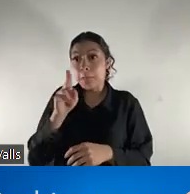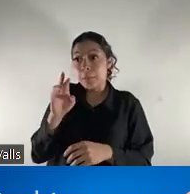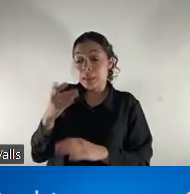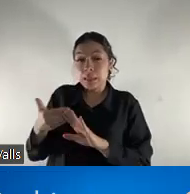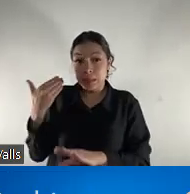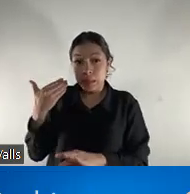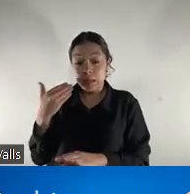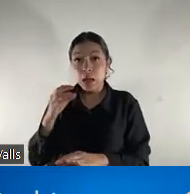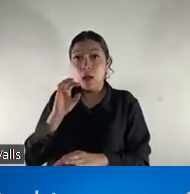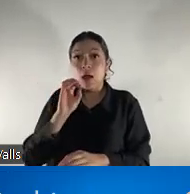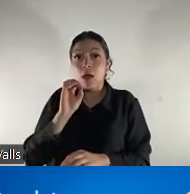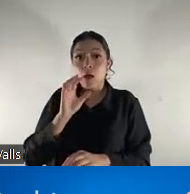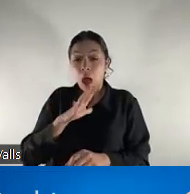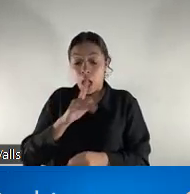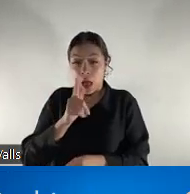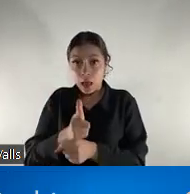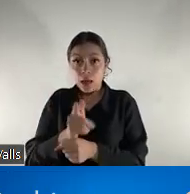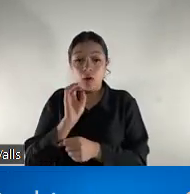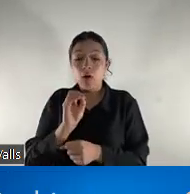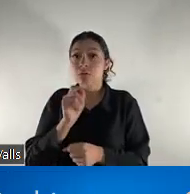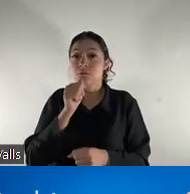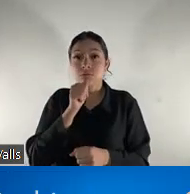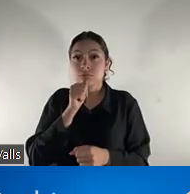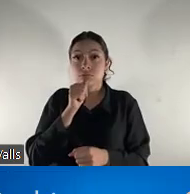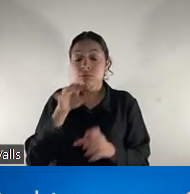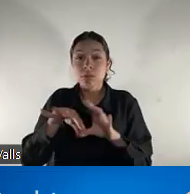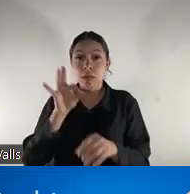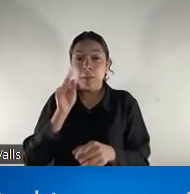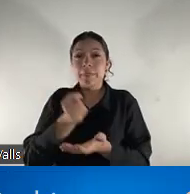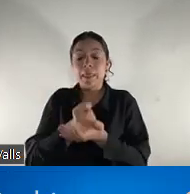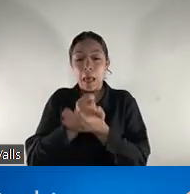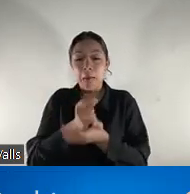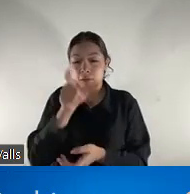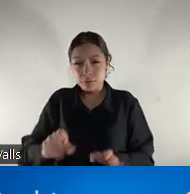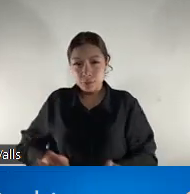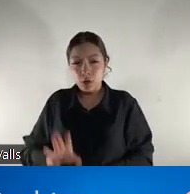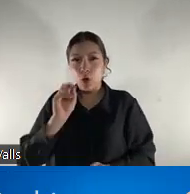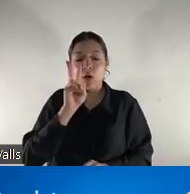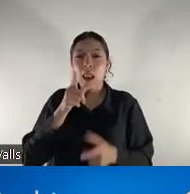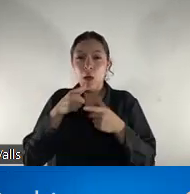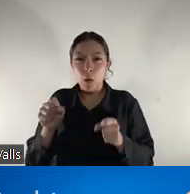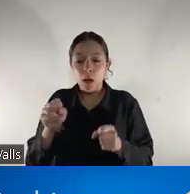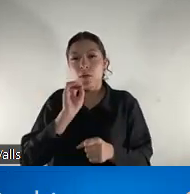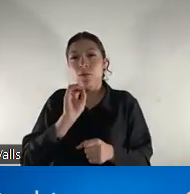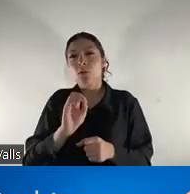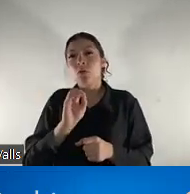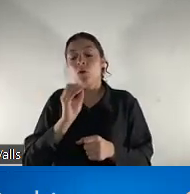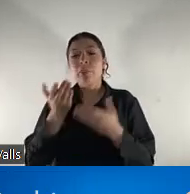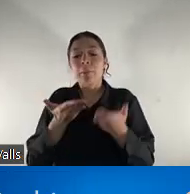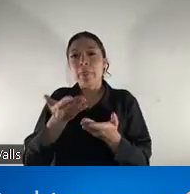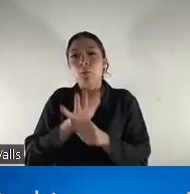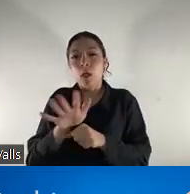establecido, y se empieza la intervención tanto de terapia conductual, cognitiva o lenguaje, dependiendo del diagnóstico